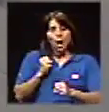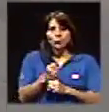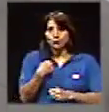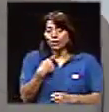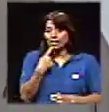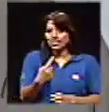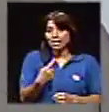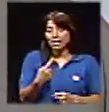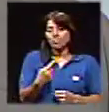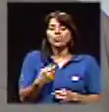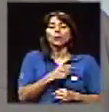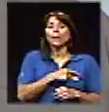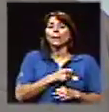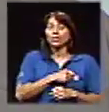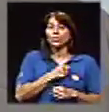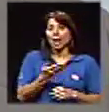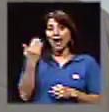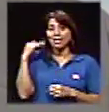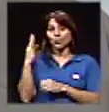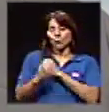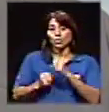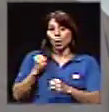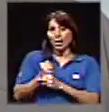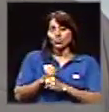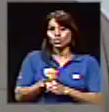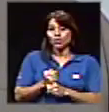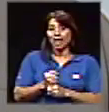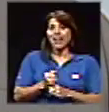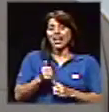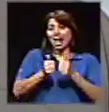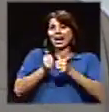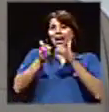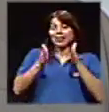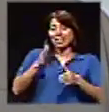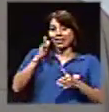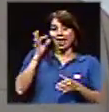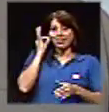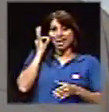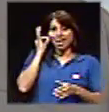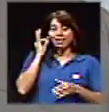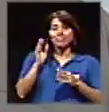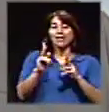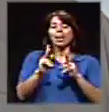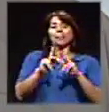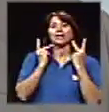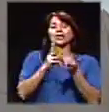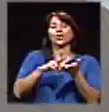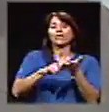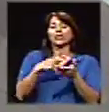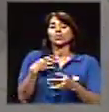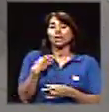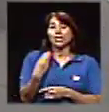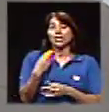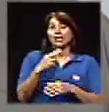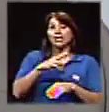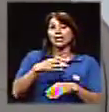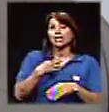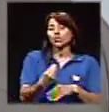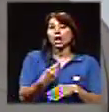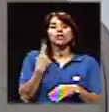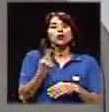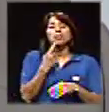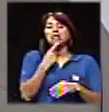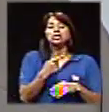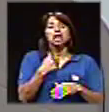la candidata del Partido de Liberación Nacional solo dijo, su eslogan fue seguir adelante. O sea, todo está bien, nada más es seguir adelante y traten de que no nos